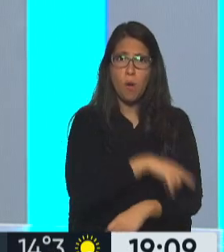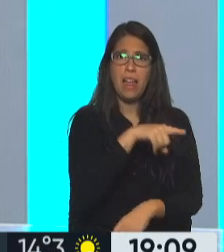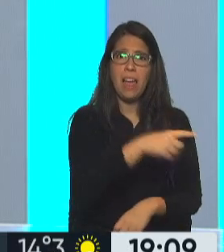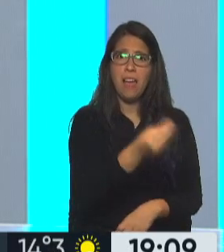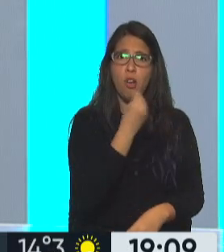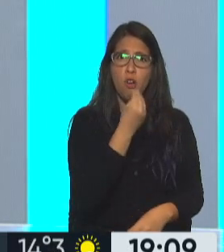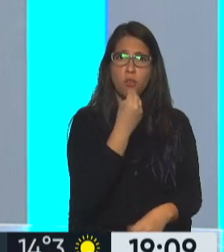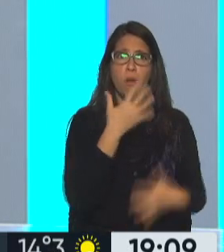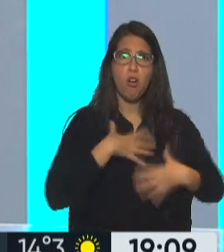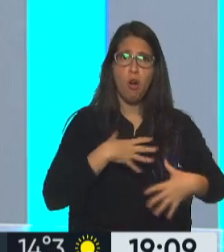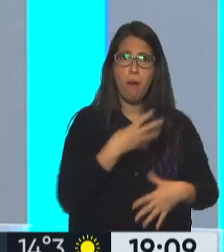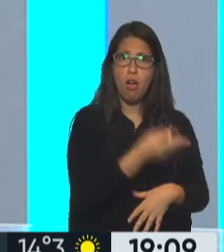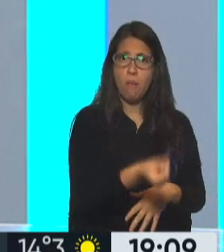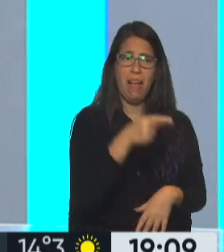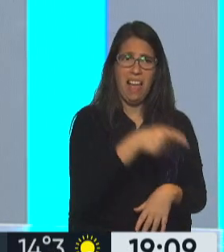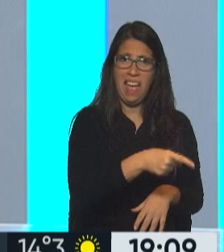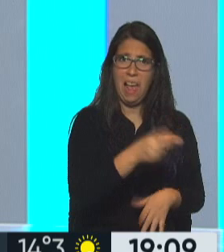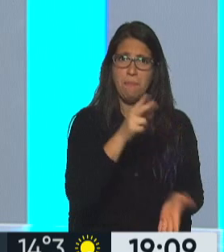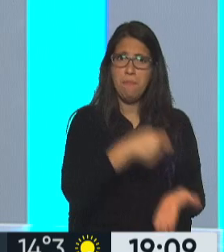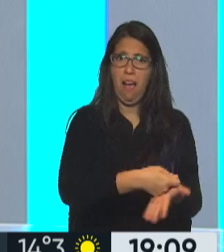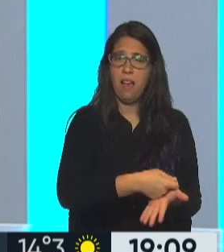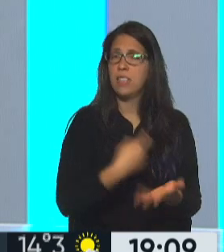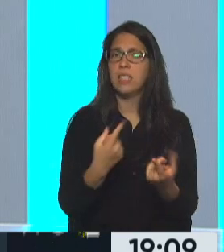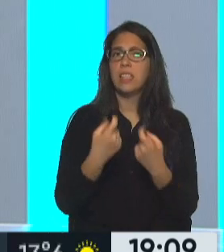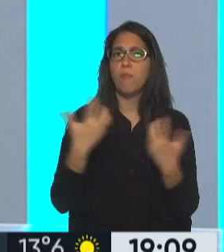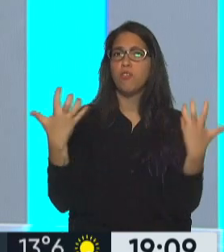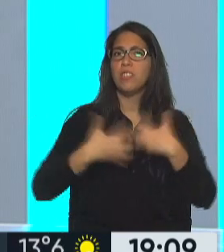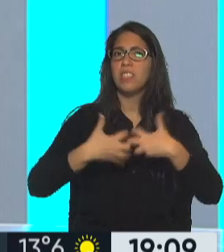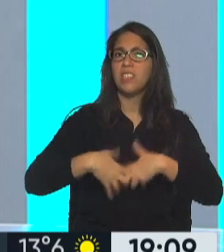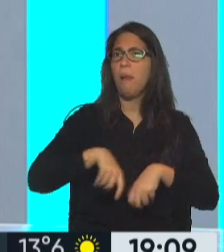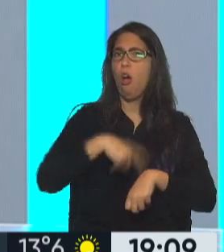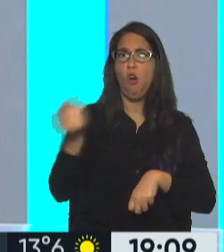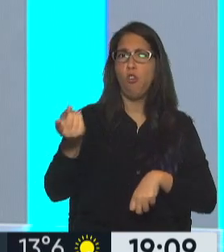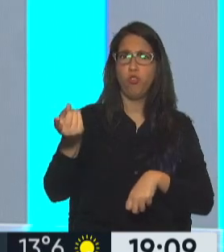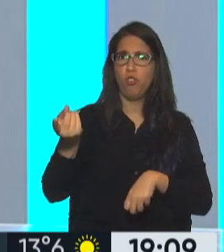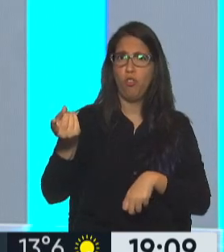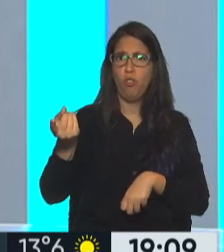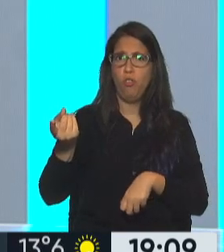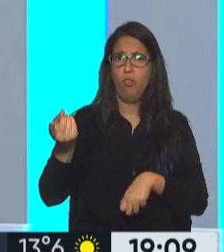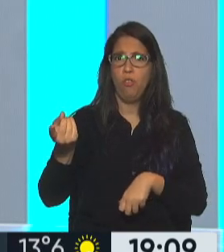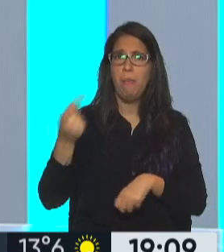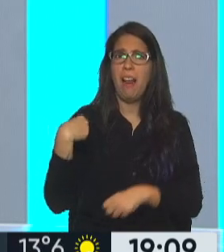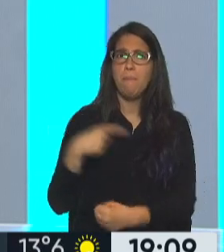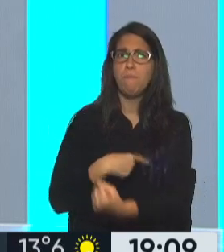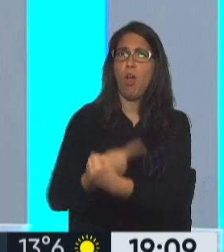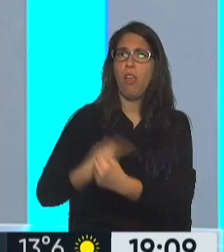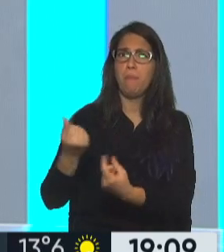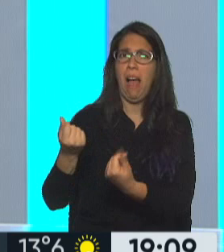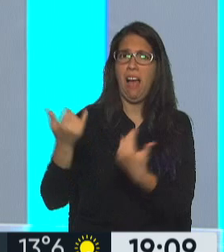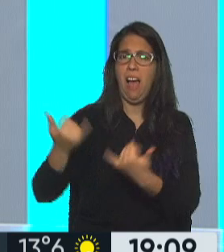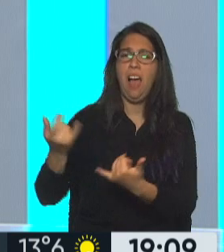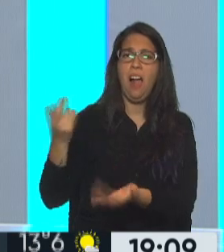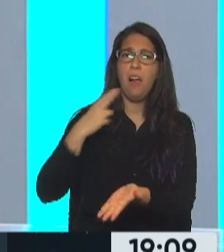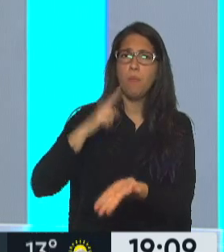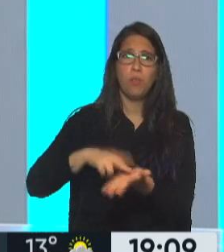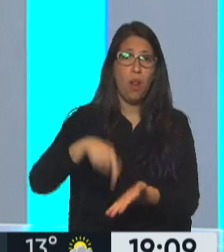consume alimento ropa o sea que hay que buscar un sistema que grabe los ingresos extraordinarios pero en esta cuestión es particular con el nivel de